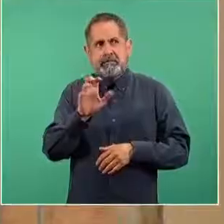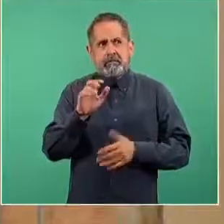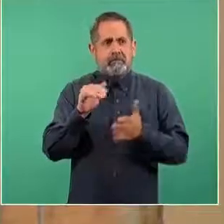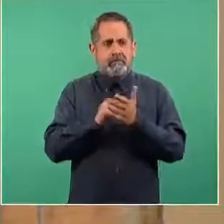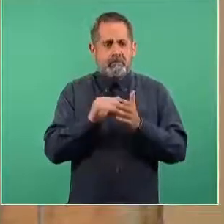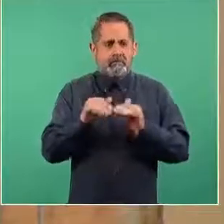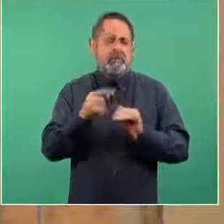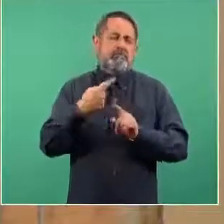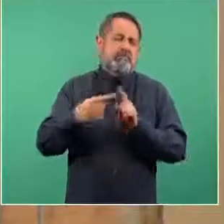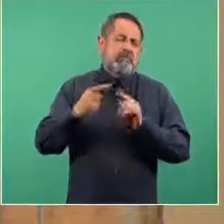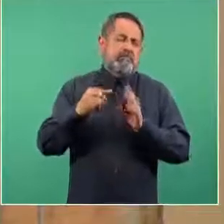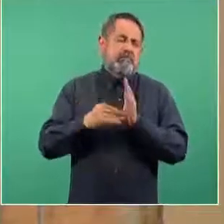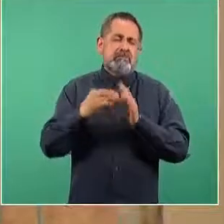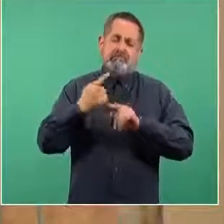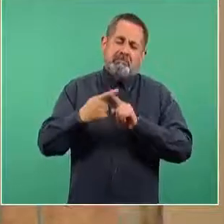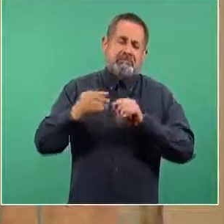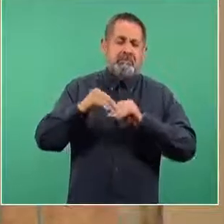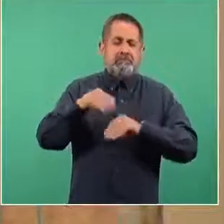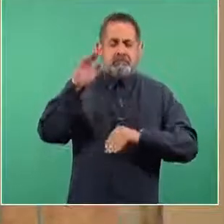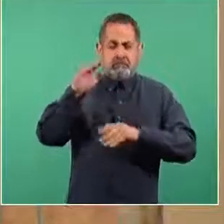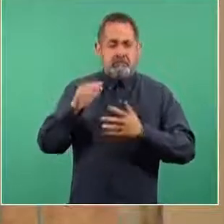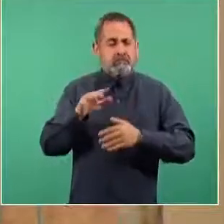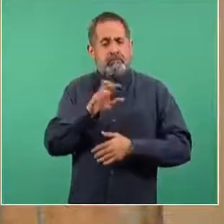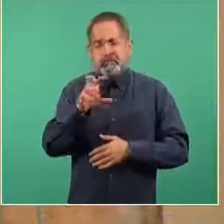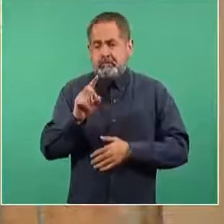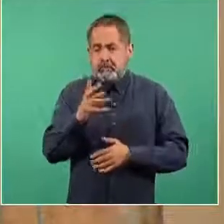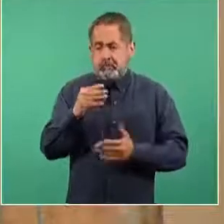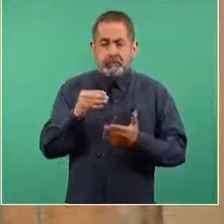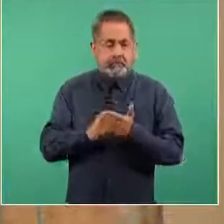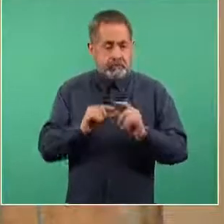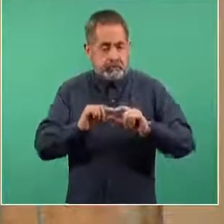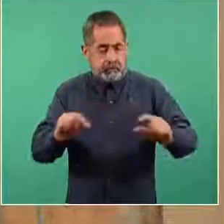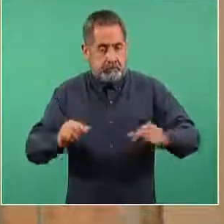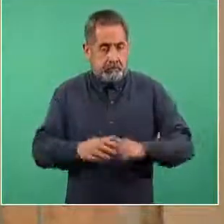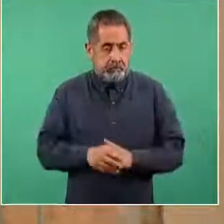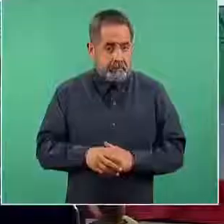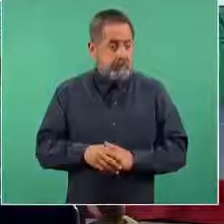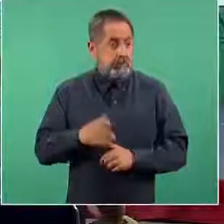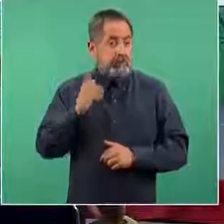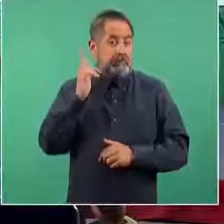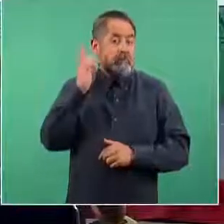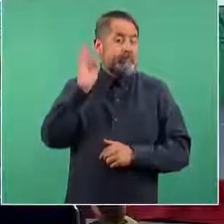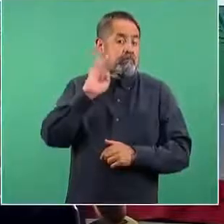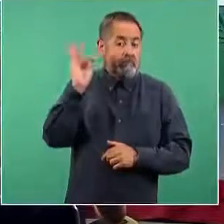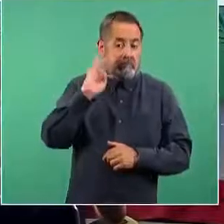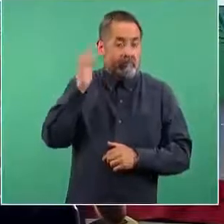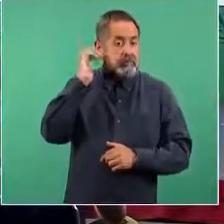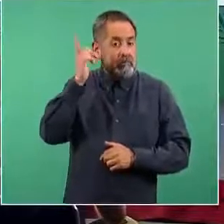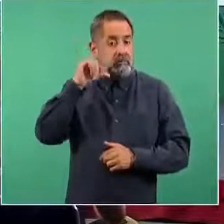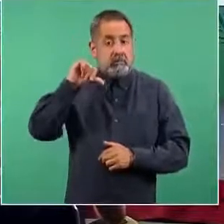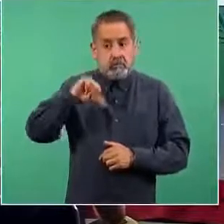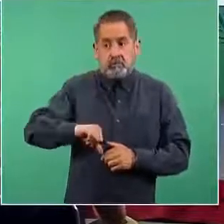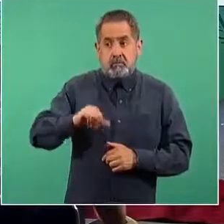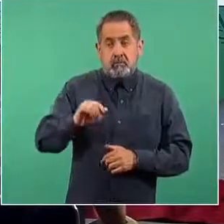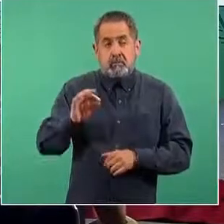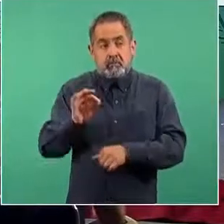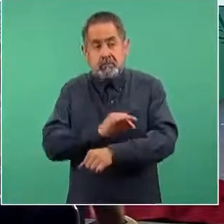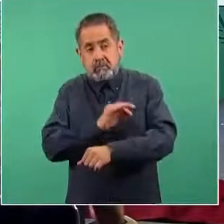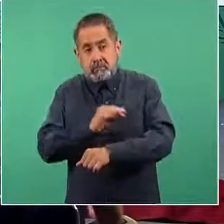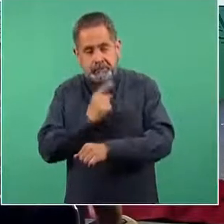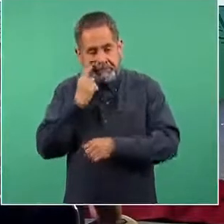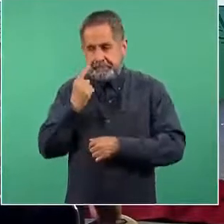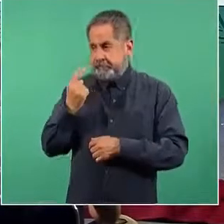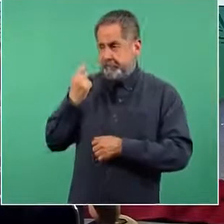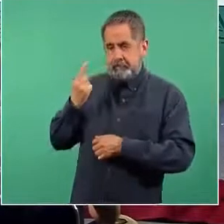500.000, más de 533.000 dosis. Y la expectativa para el día de hoy es buena, porque recuerden que en